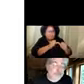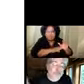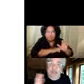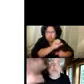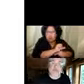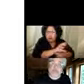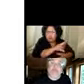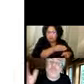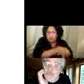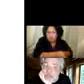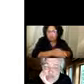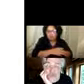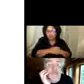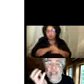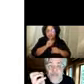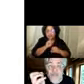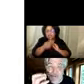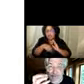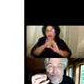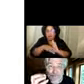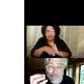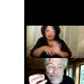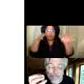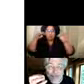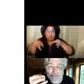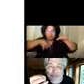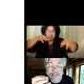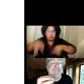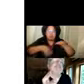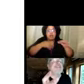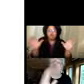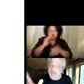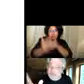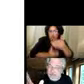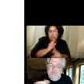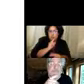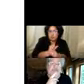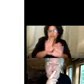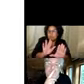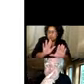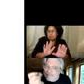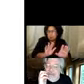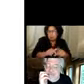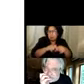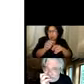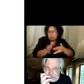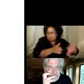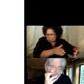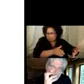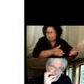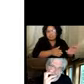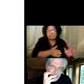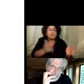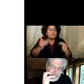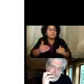De hecho, puedo pasar una hora y media entera hablando simplemente de ese proceso de certificación para proveedores de soporte directo, pero no lo vamos a hacer.